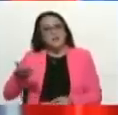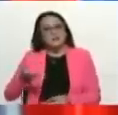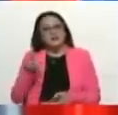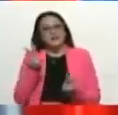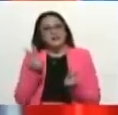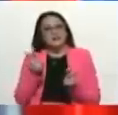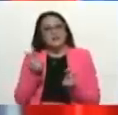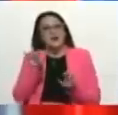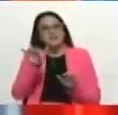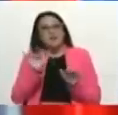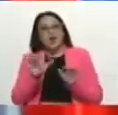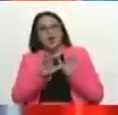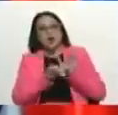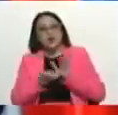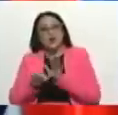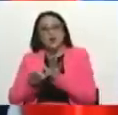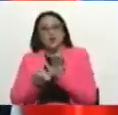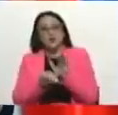Ahora bien,